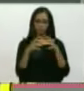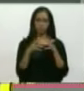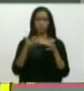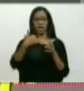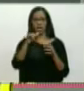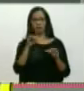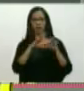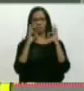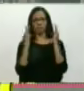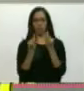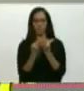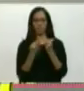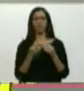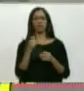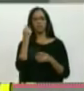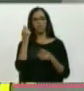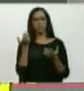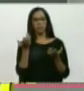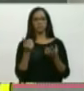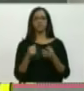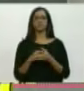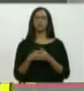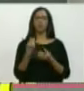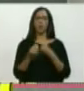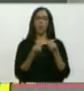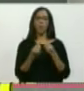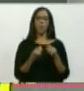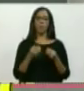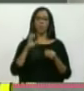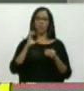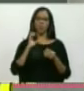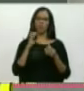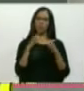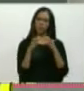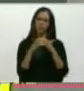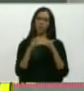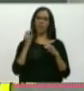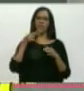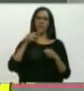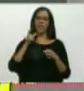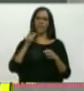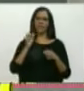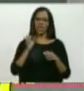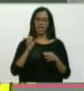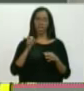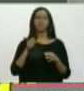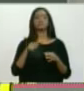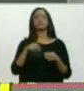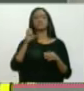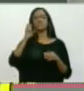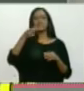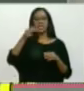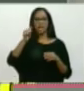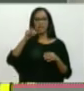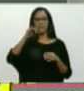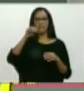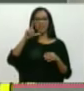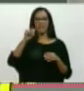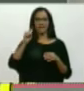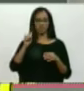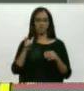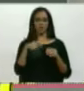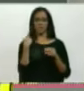las familias del Departamento del Atlántico, conocidas como los clanes Gerlain, Char y Name, los cuales han liderado y ocupado por lustro